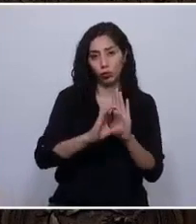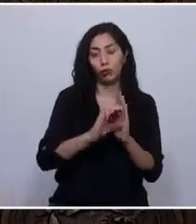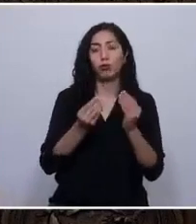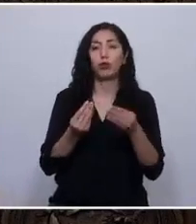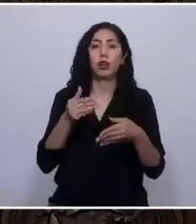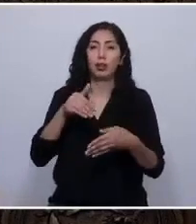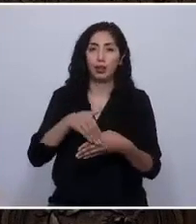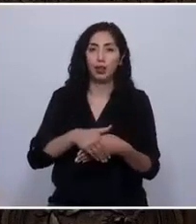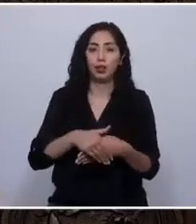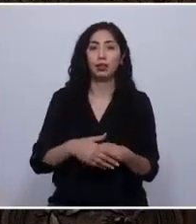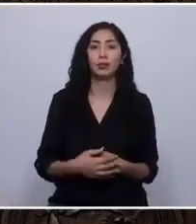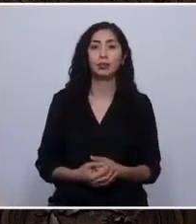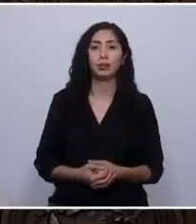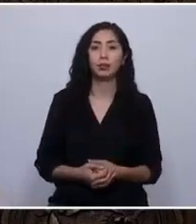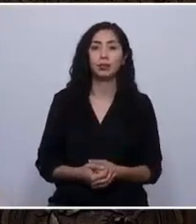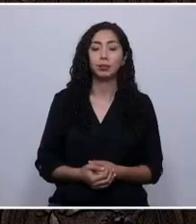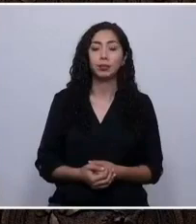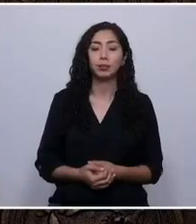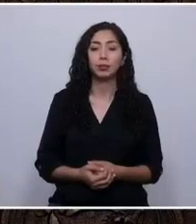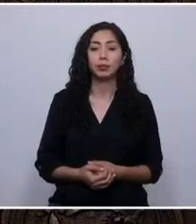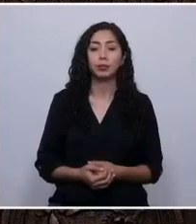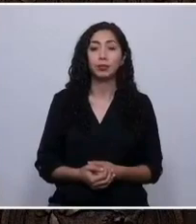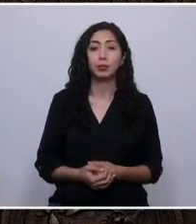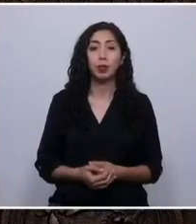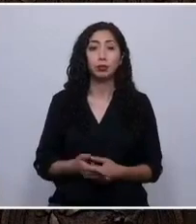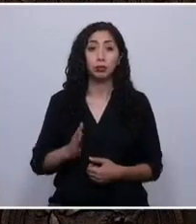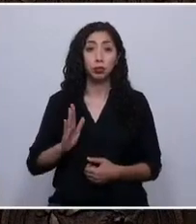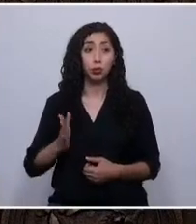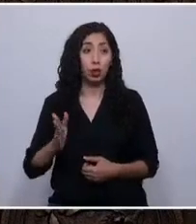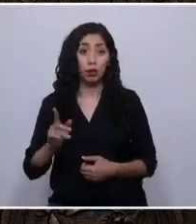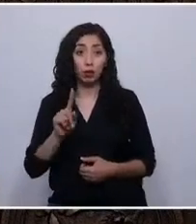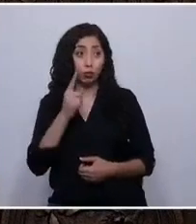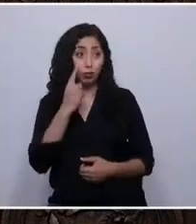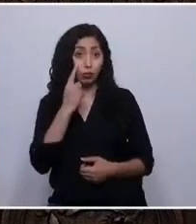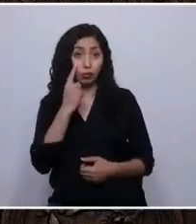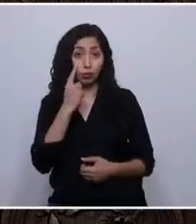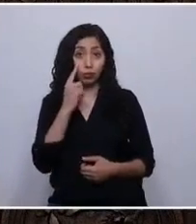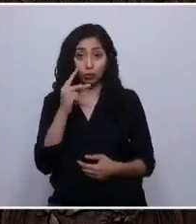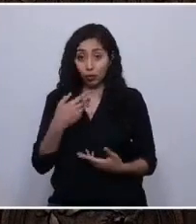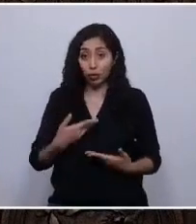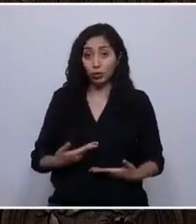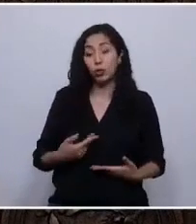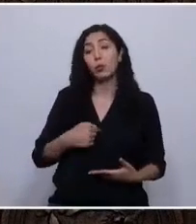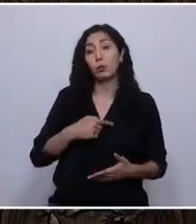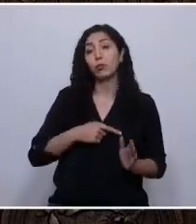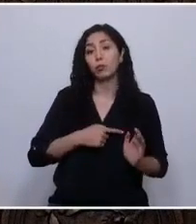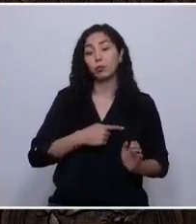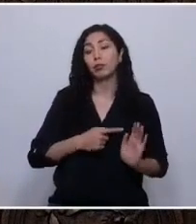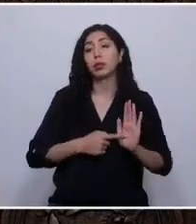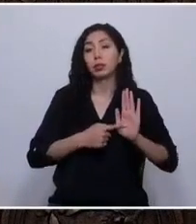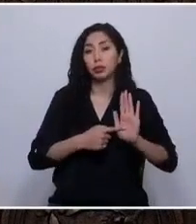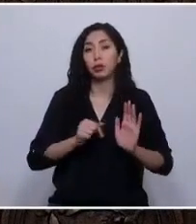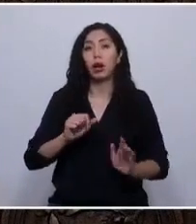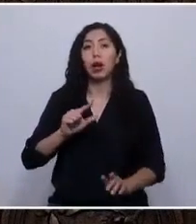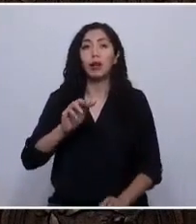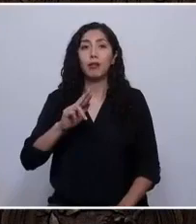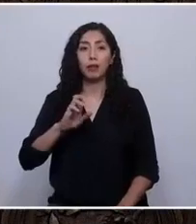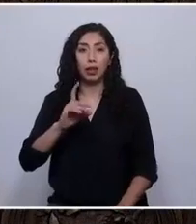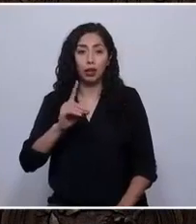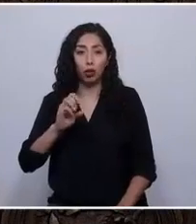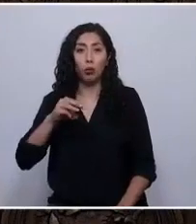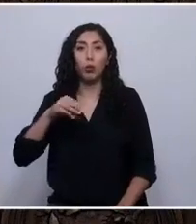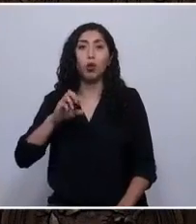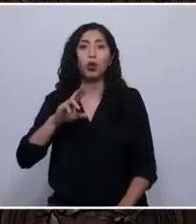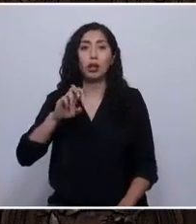tardes. Por si todavía no nos hemos conocido, quisiera presentarme. Mi nombre es Alfredo Moreno, represento al